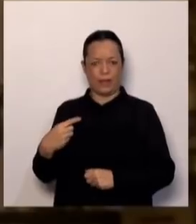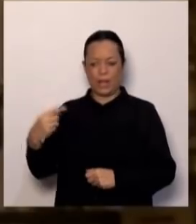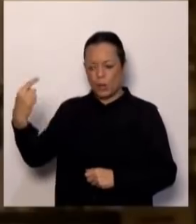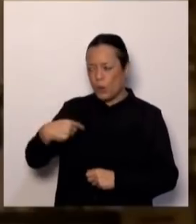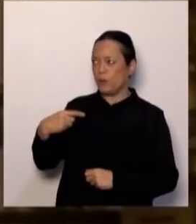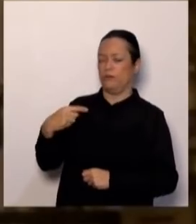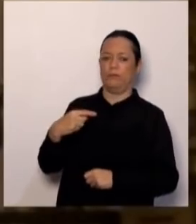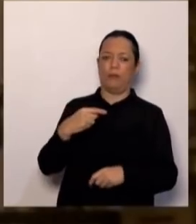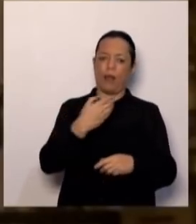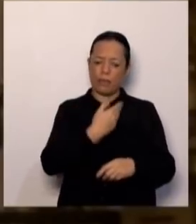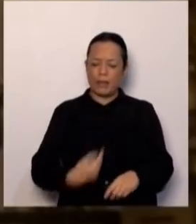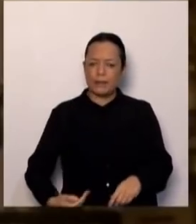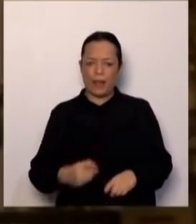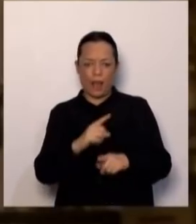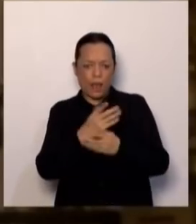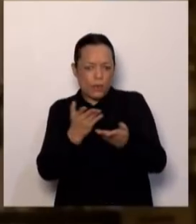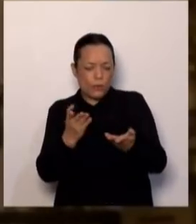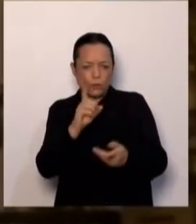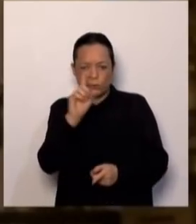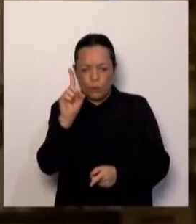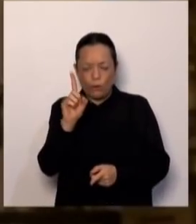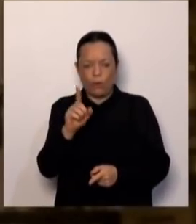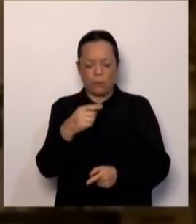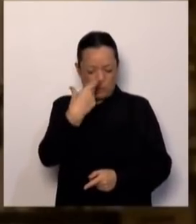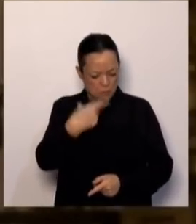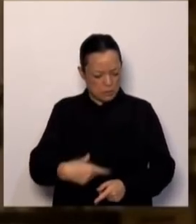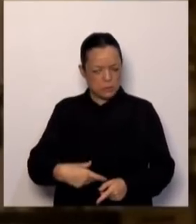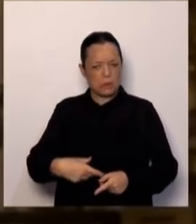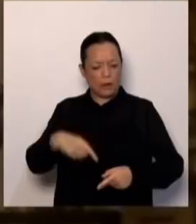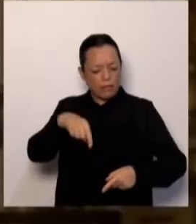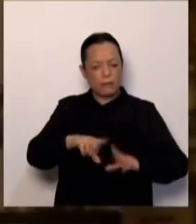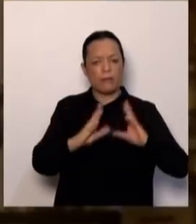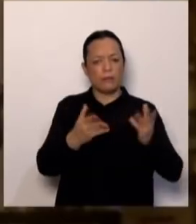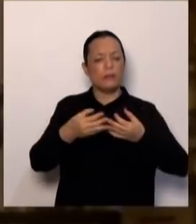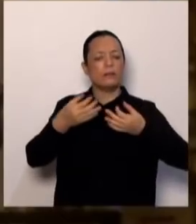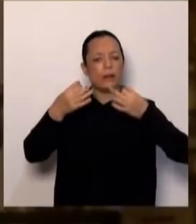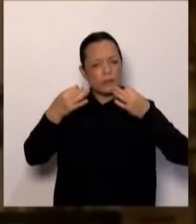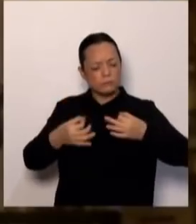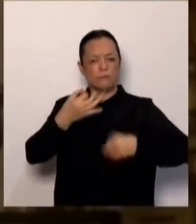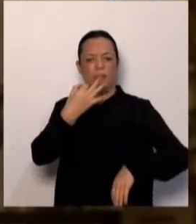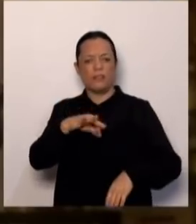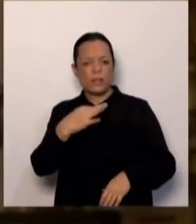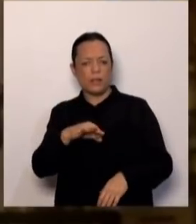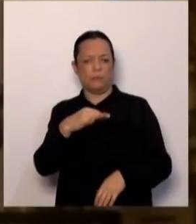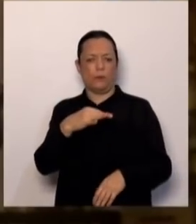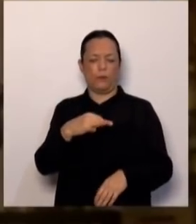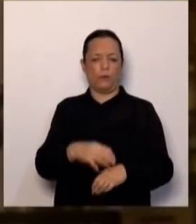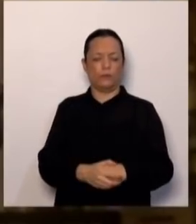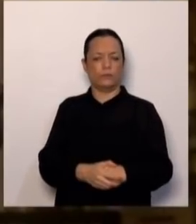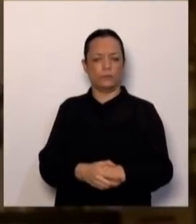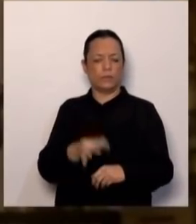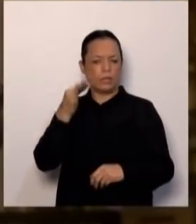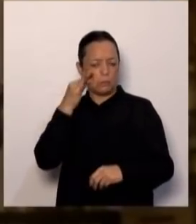del Estado, porque debemos ser ciudadanos de esta tierra y dar buen ejemplo,